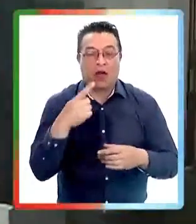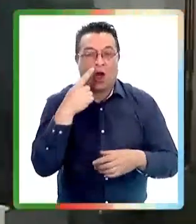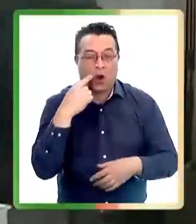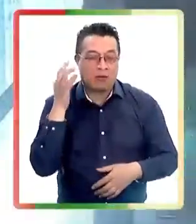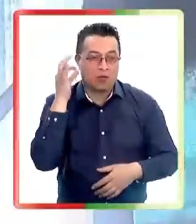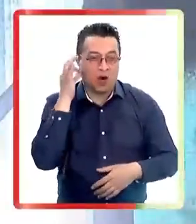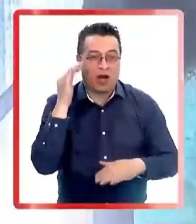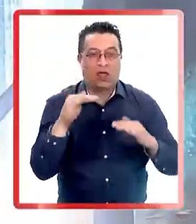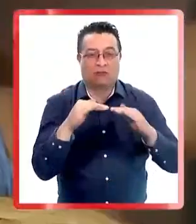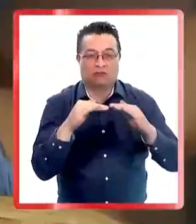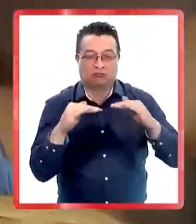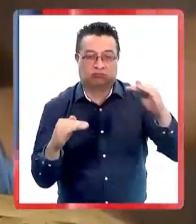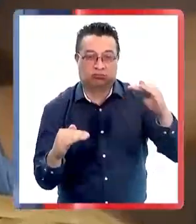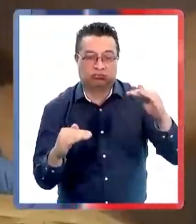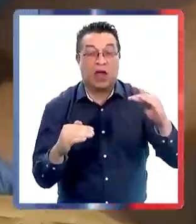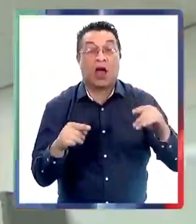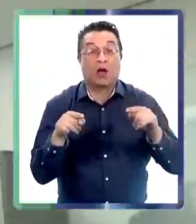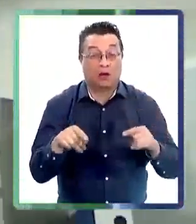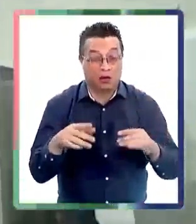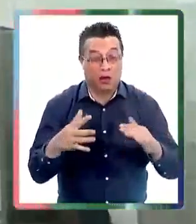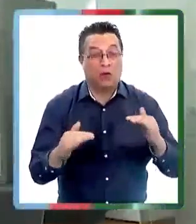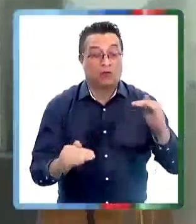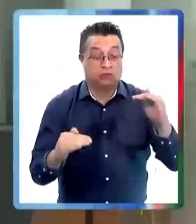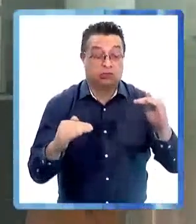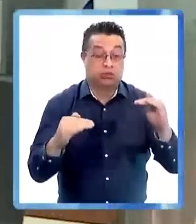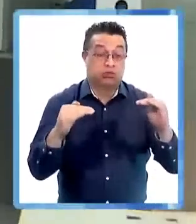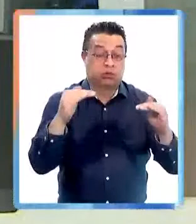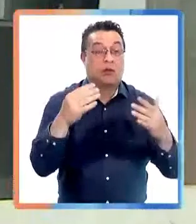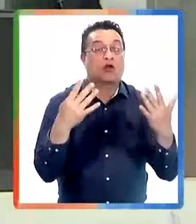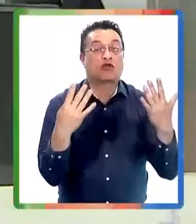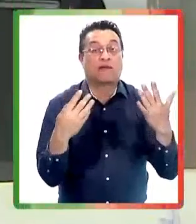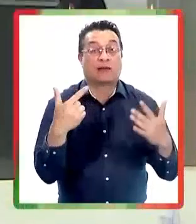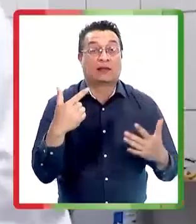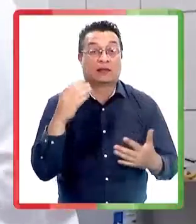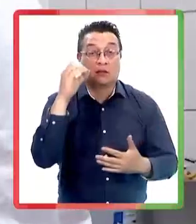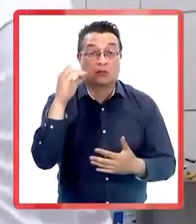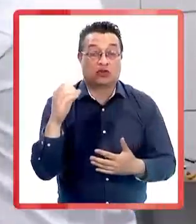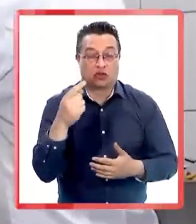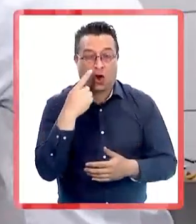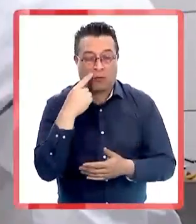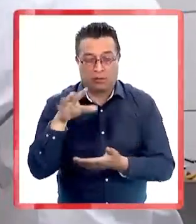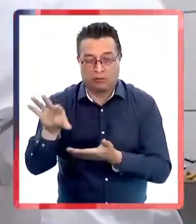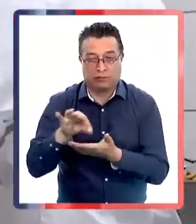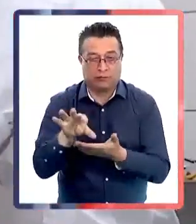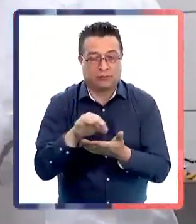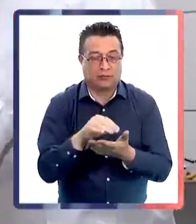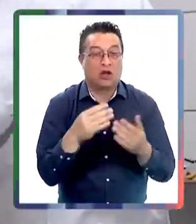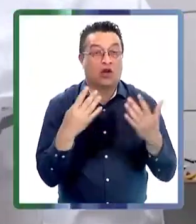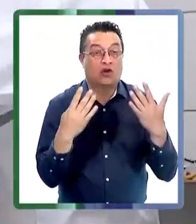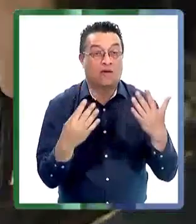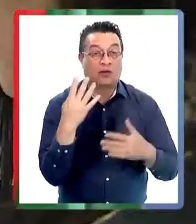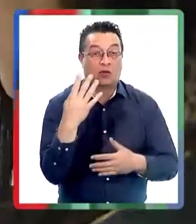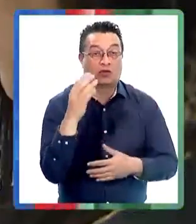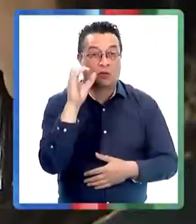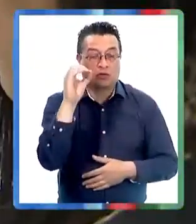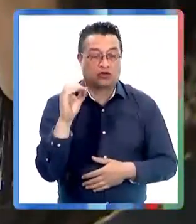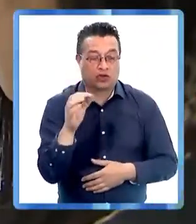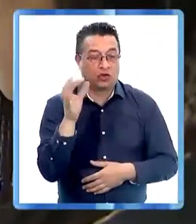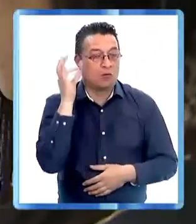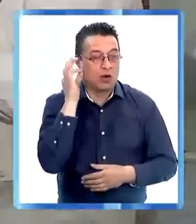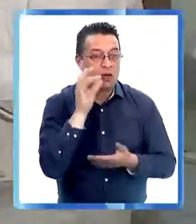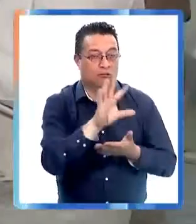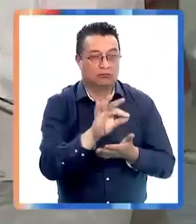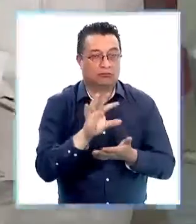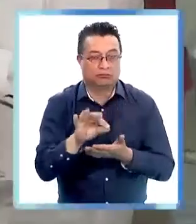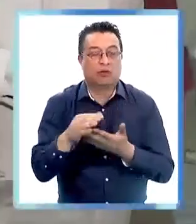entre hombres y mujeres, pero se ha recuperado, Francisco, cerca del 97% del empleo de hombres y cerca del 94% en